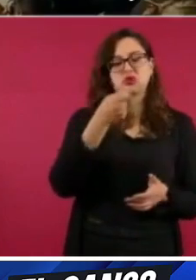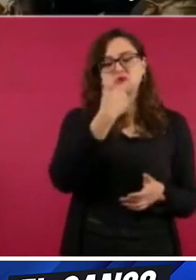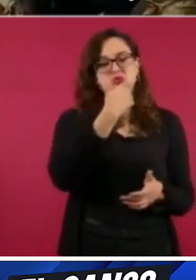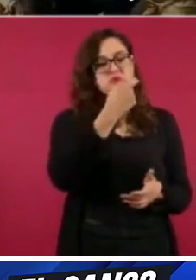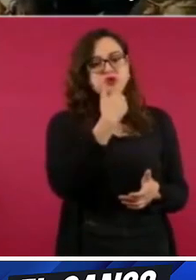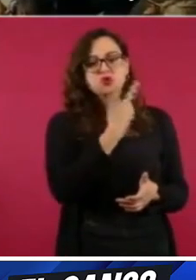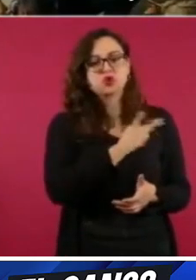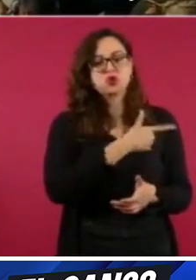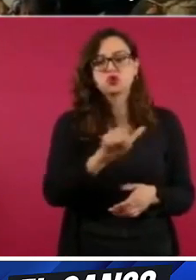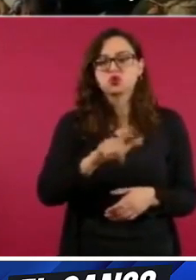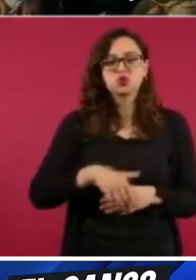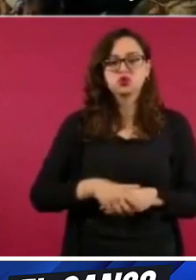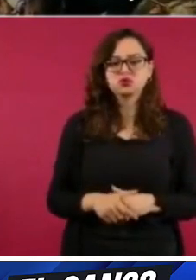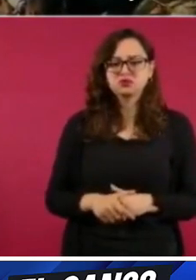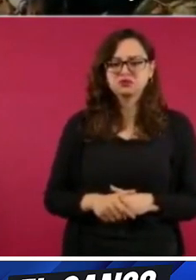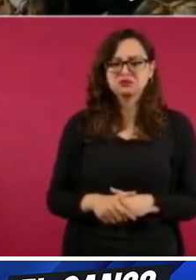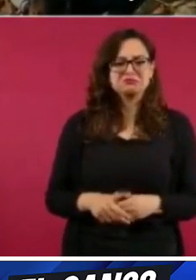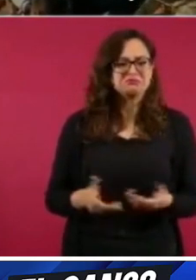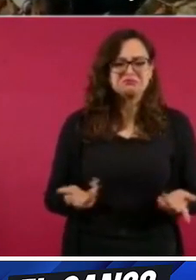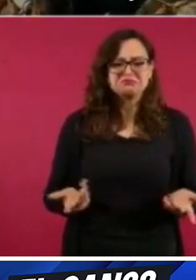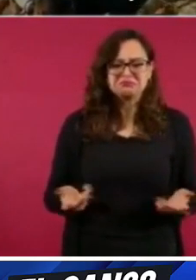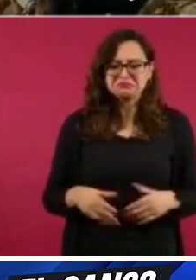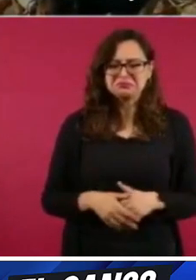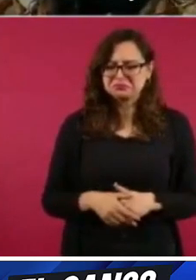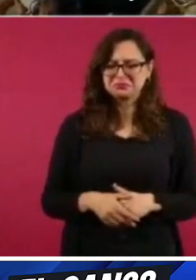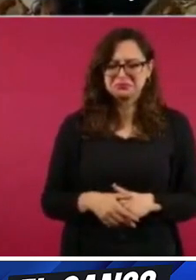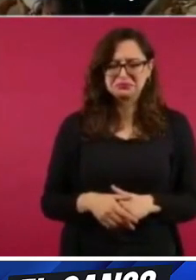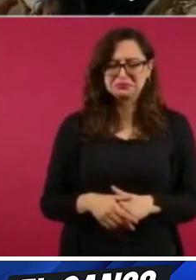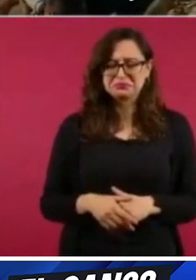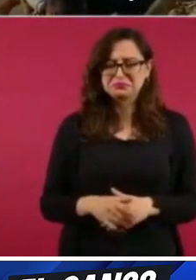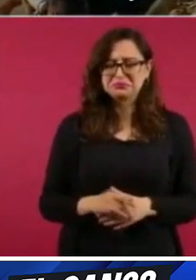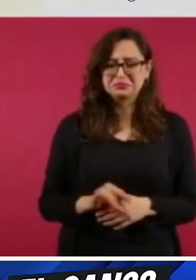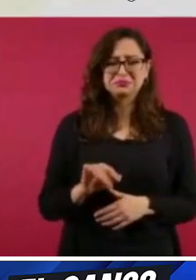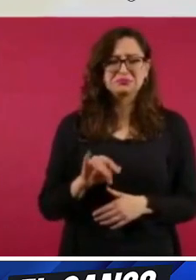quiso. Ah, sí, no, pero